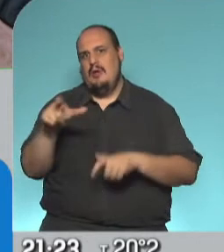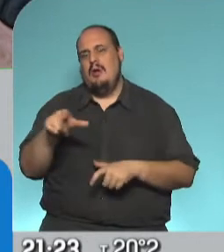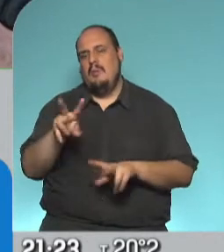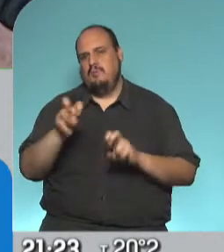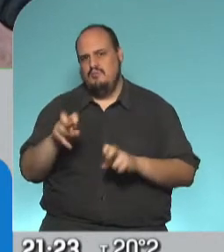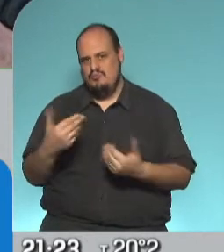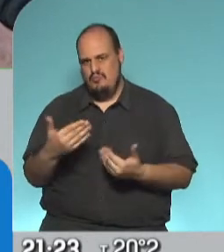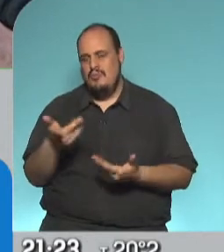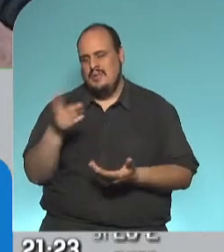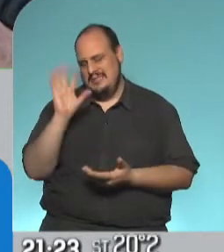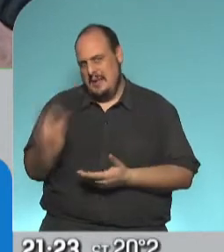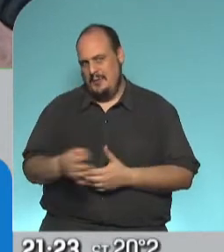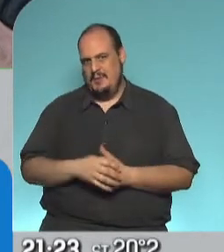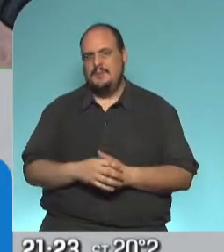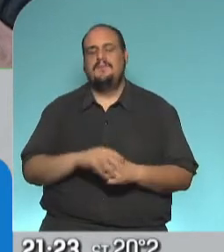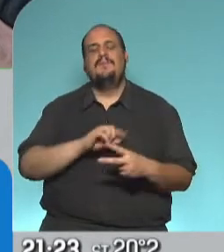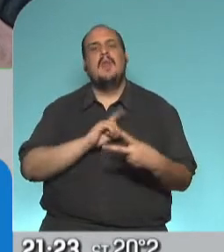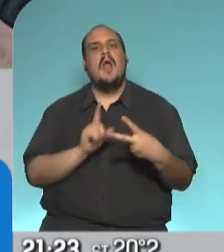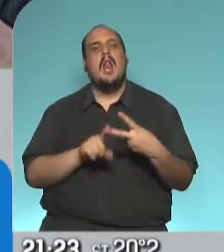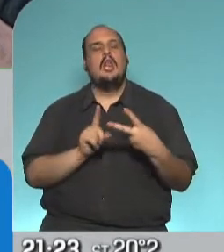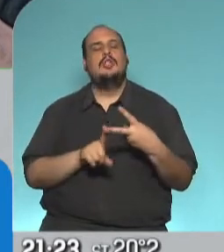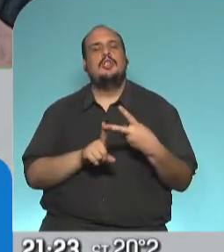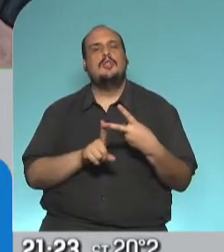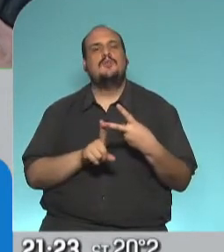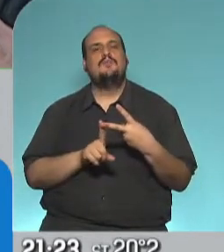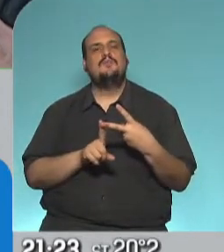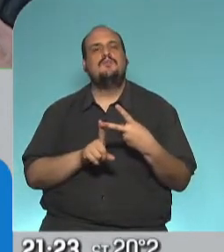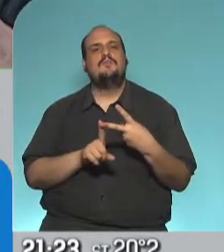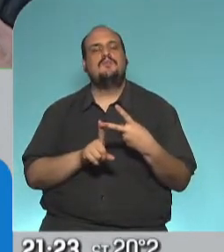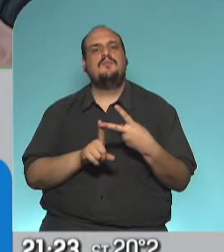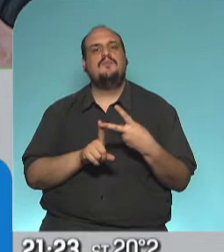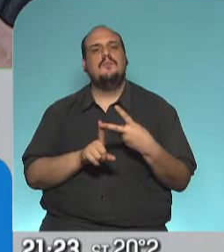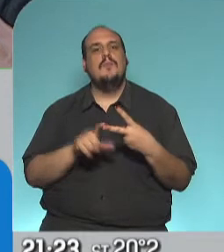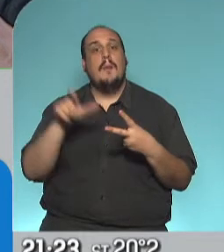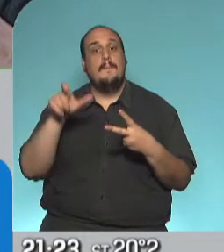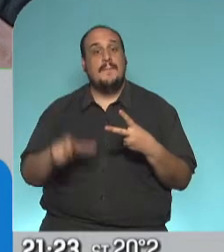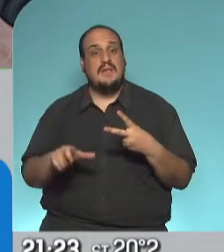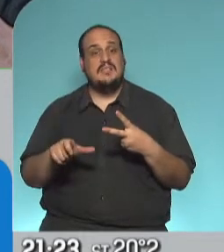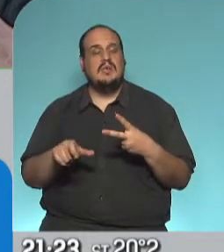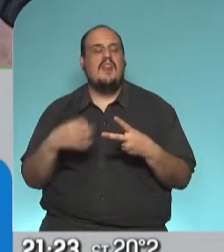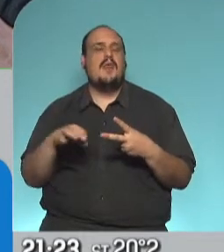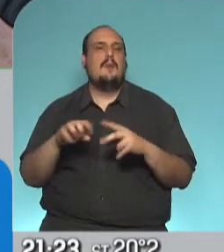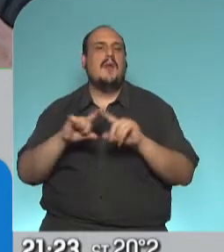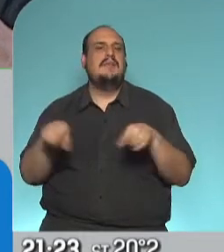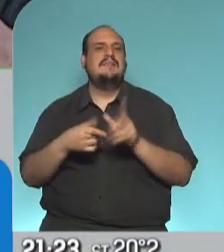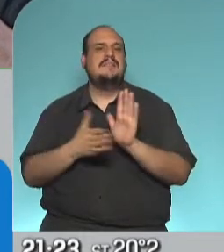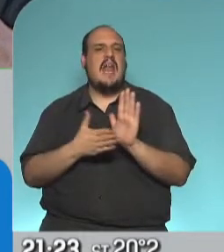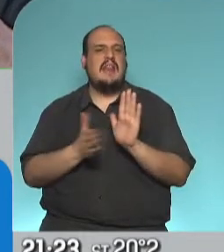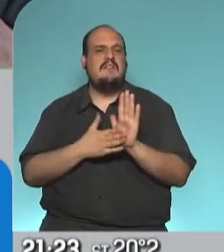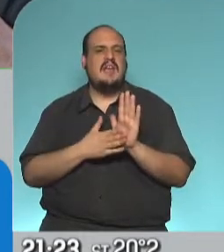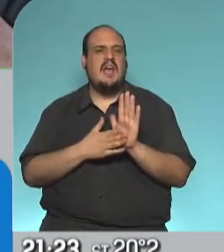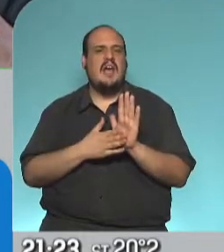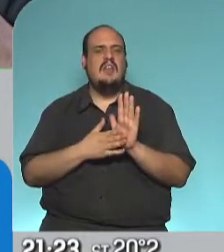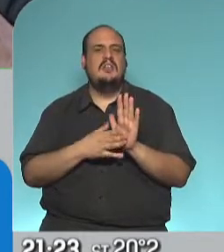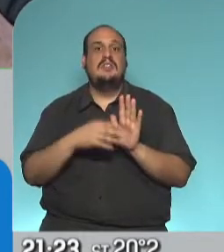está destinado. Y el otro es que debe presentar, entiendo que es alguna certificación, de ser